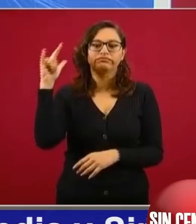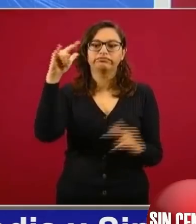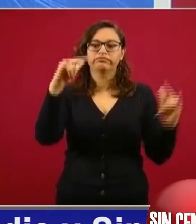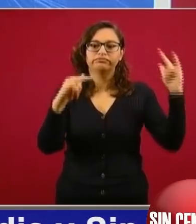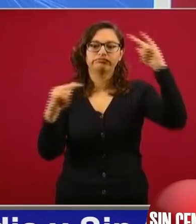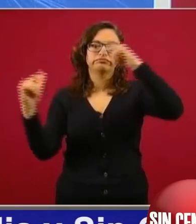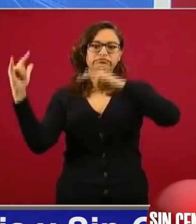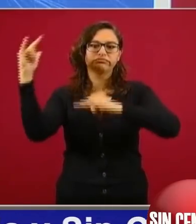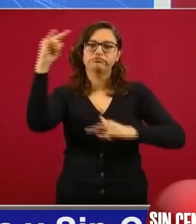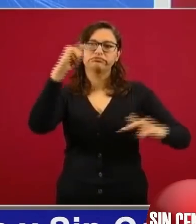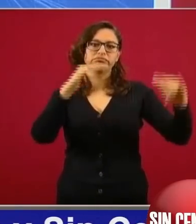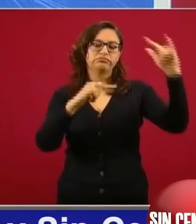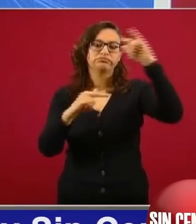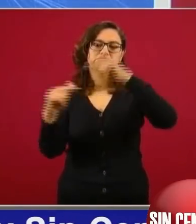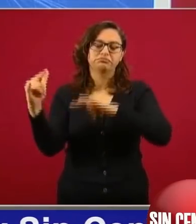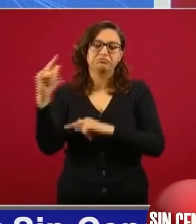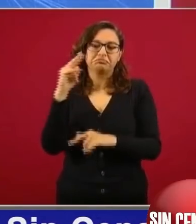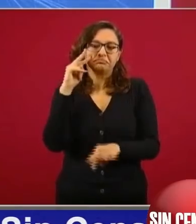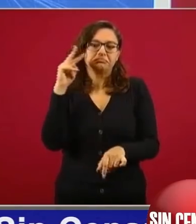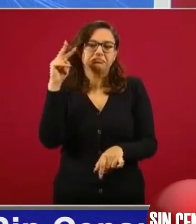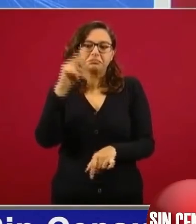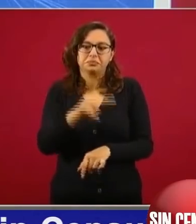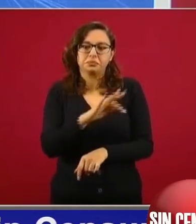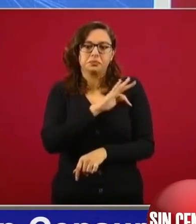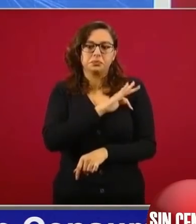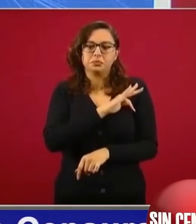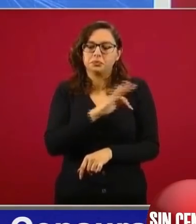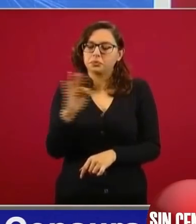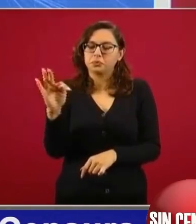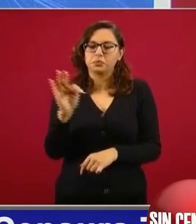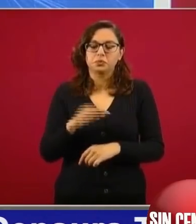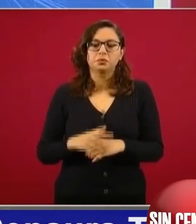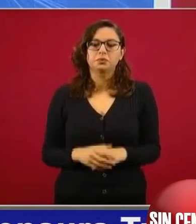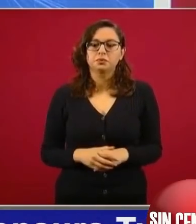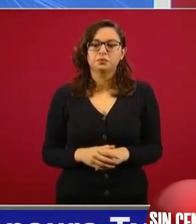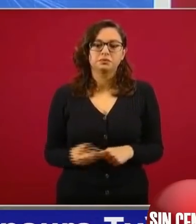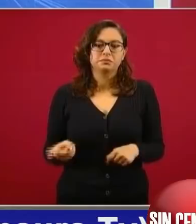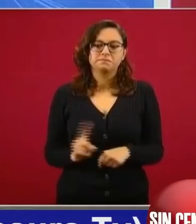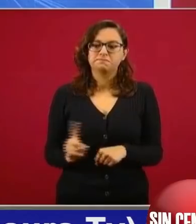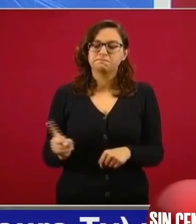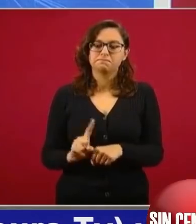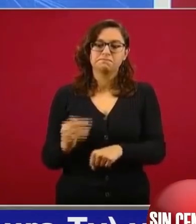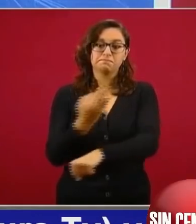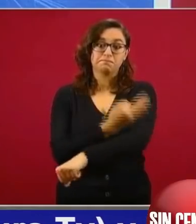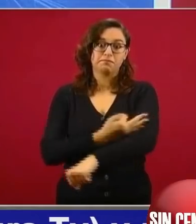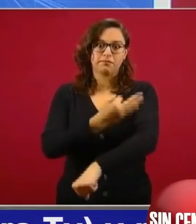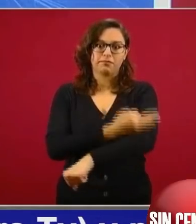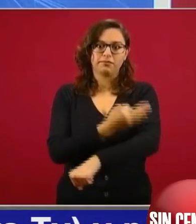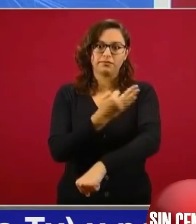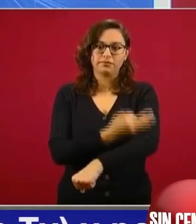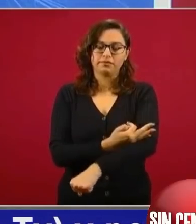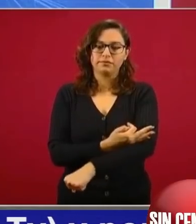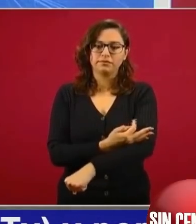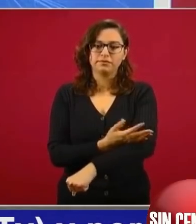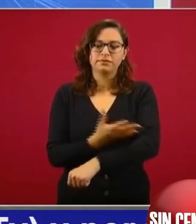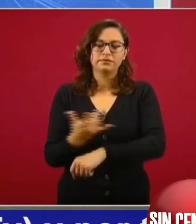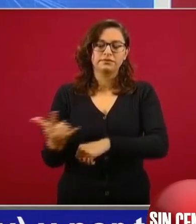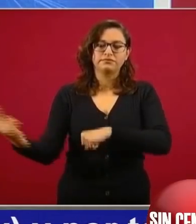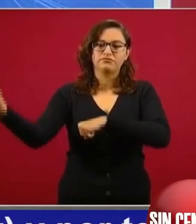un día en donde había, desde luego, las operaciones críticas que hay en las tardes, que habían cuando